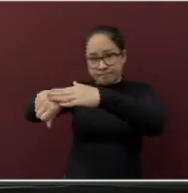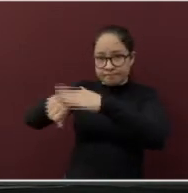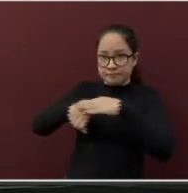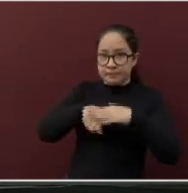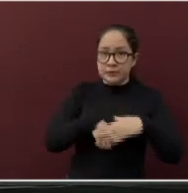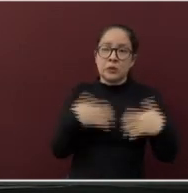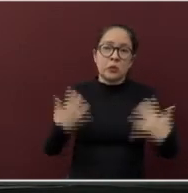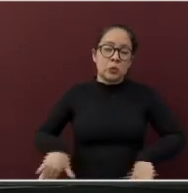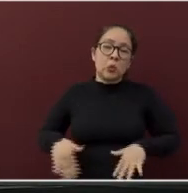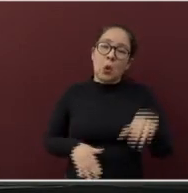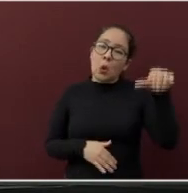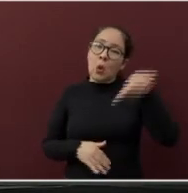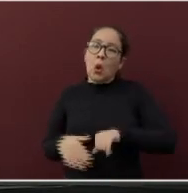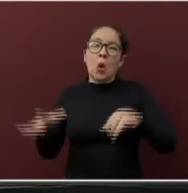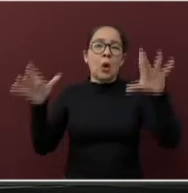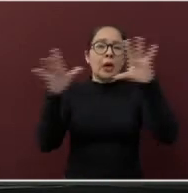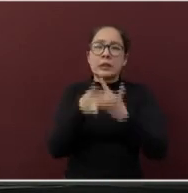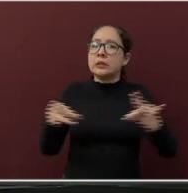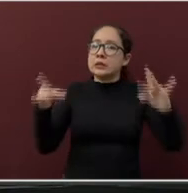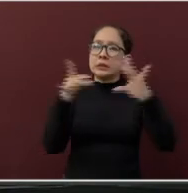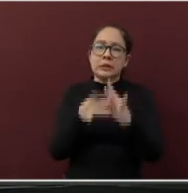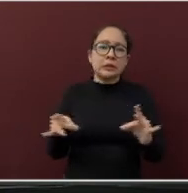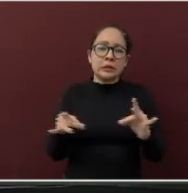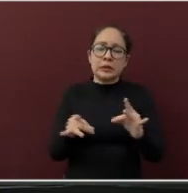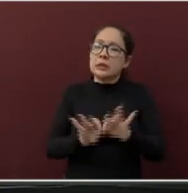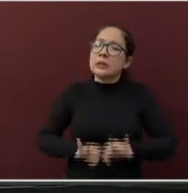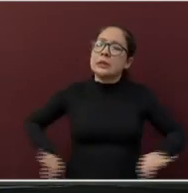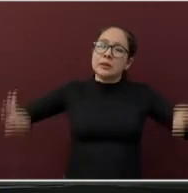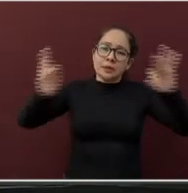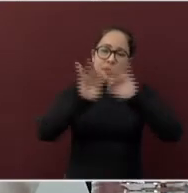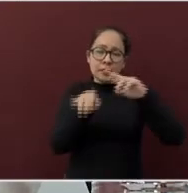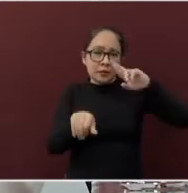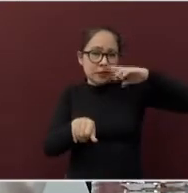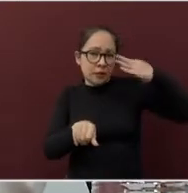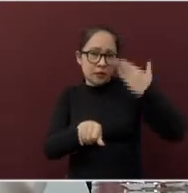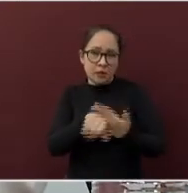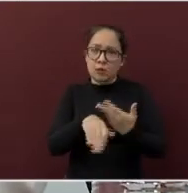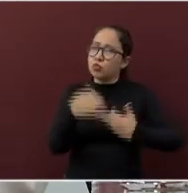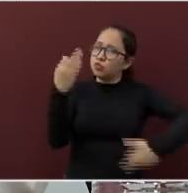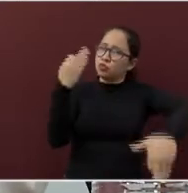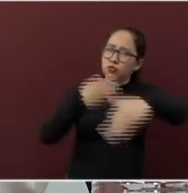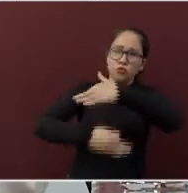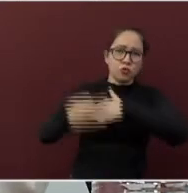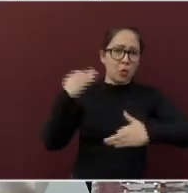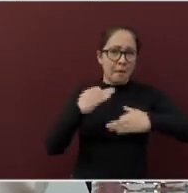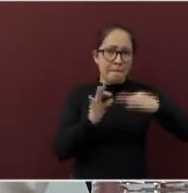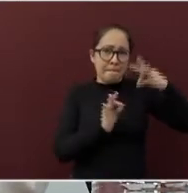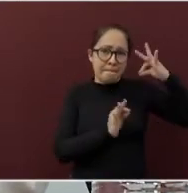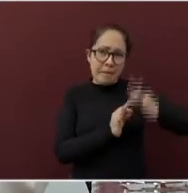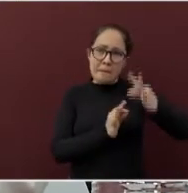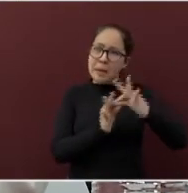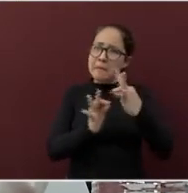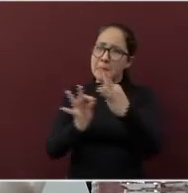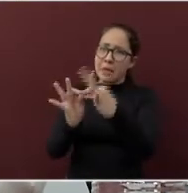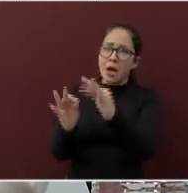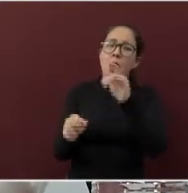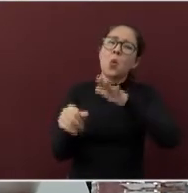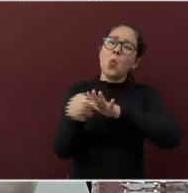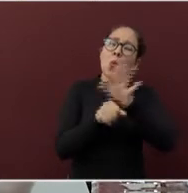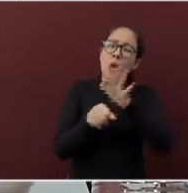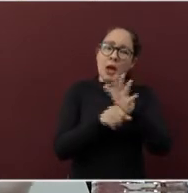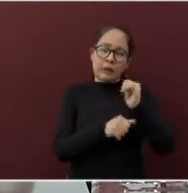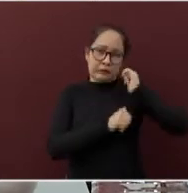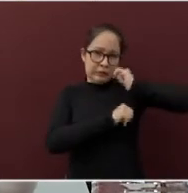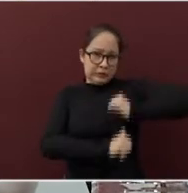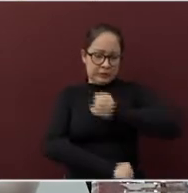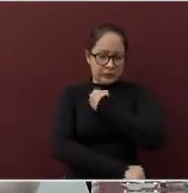la importancia de seguir con responsabilidad y puntualidad las indicaciones de